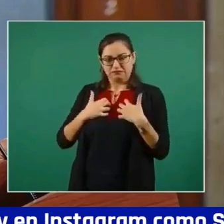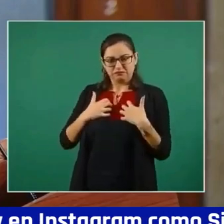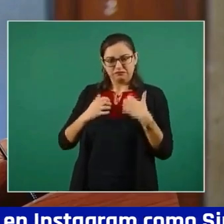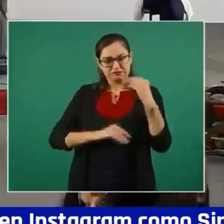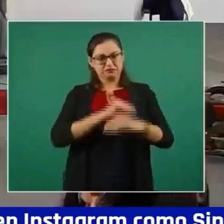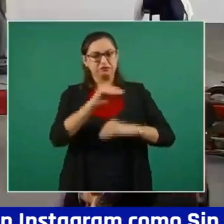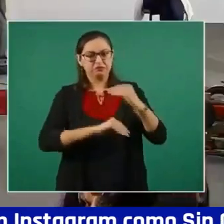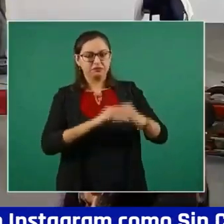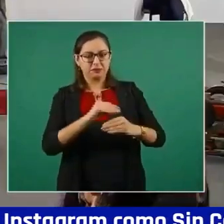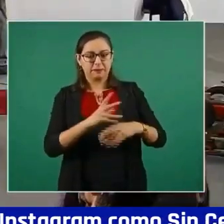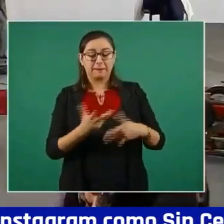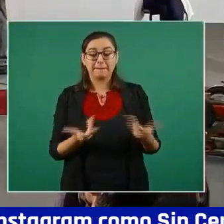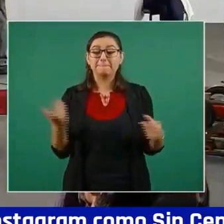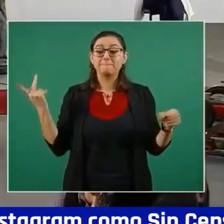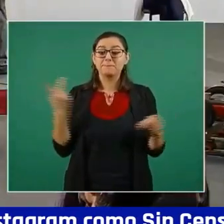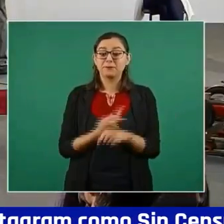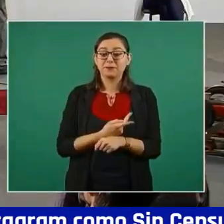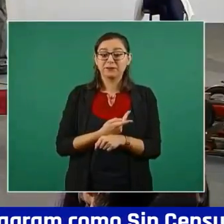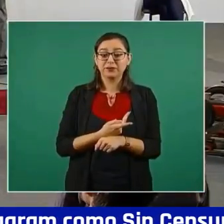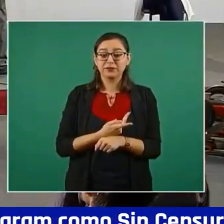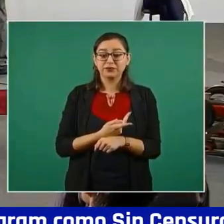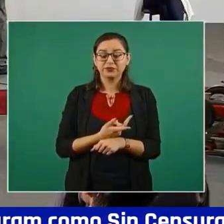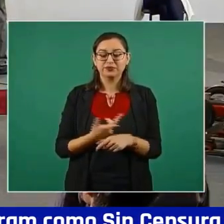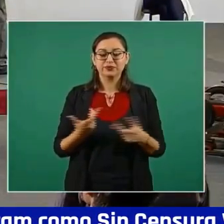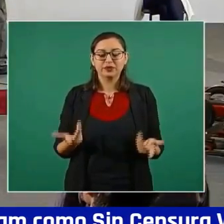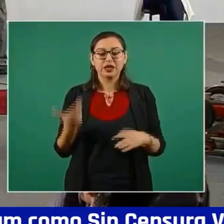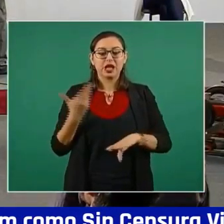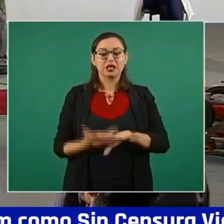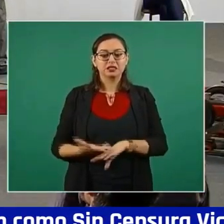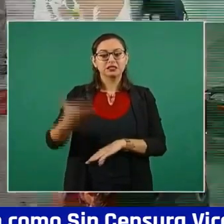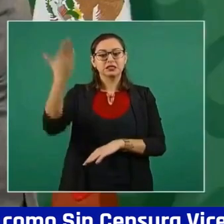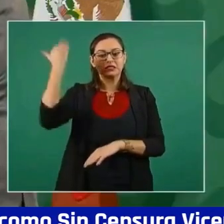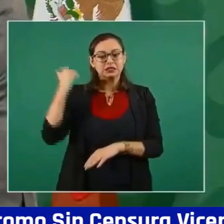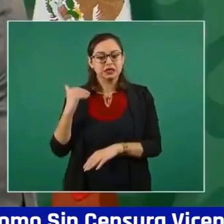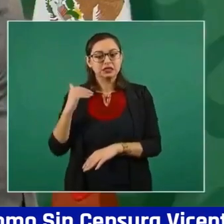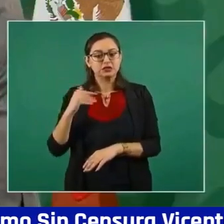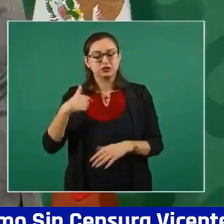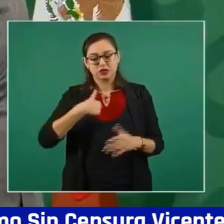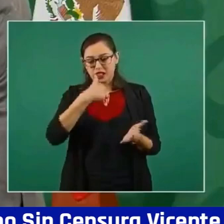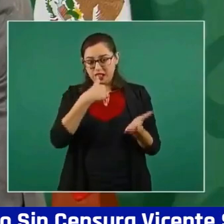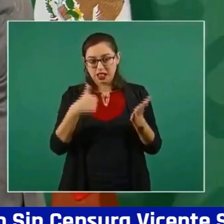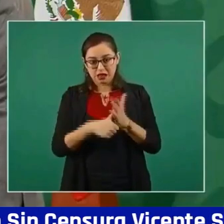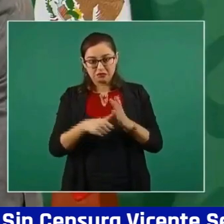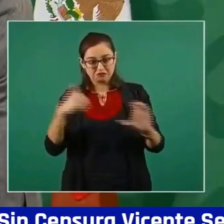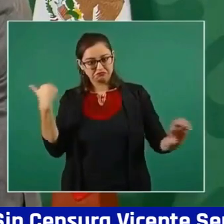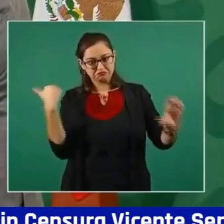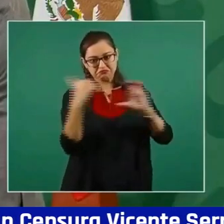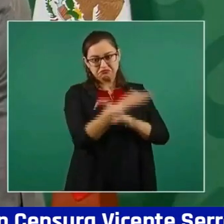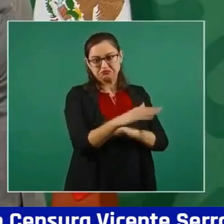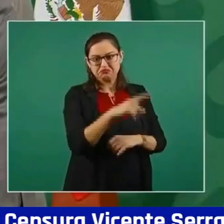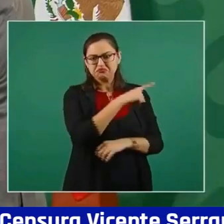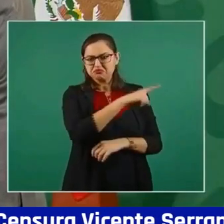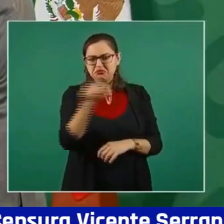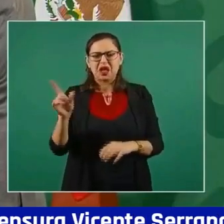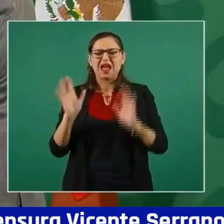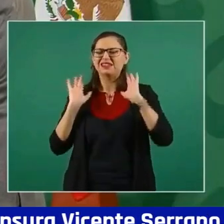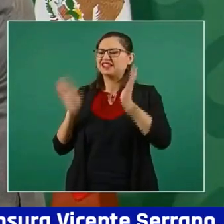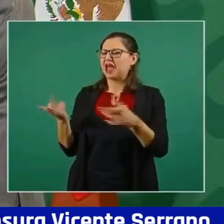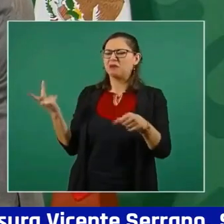Cuando mandé esta carta y empezaron los cuestionamientos, se dijo, eso ya pasó, eso ya se olvidó.